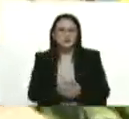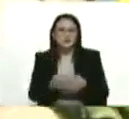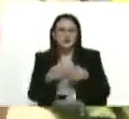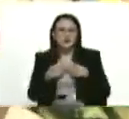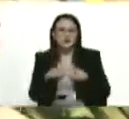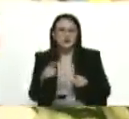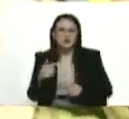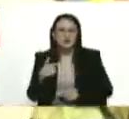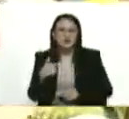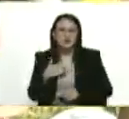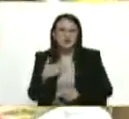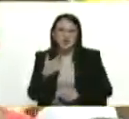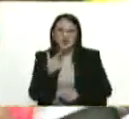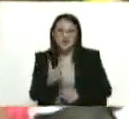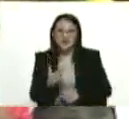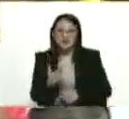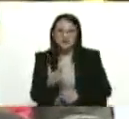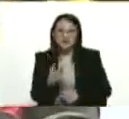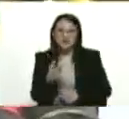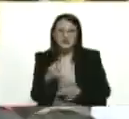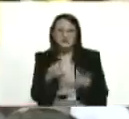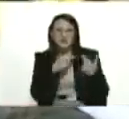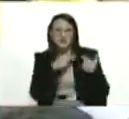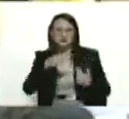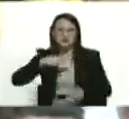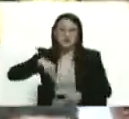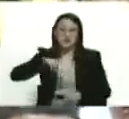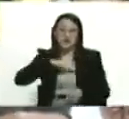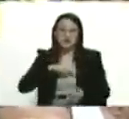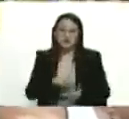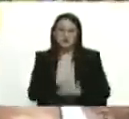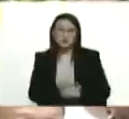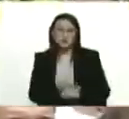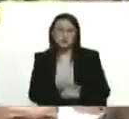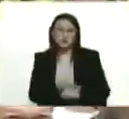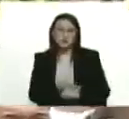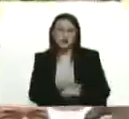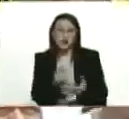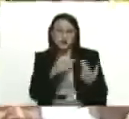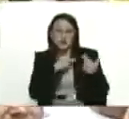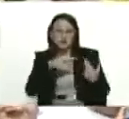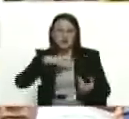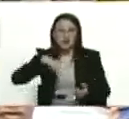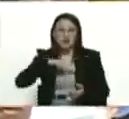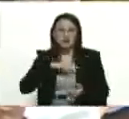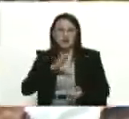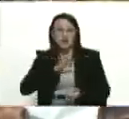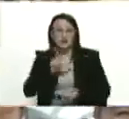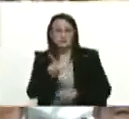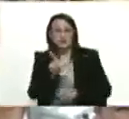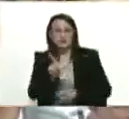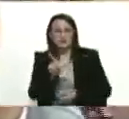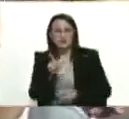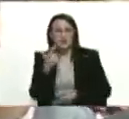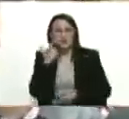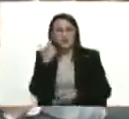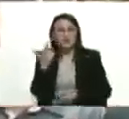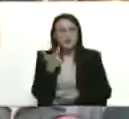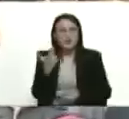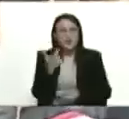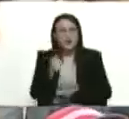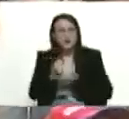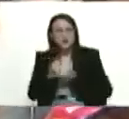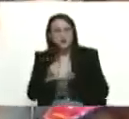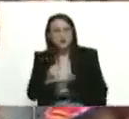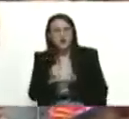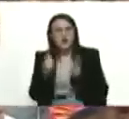Pero yo lo que quiero decir con esto es que esa es una tarea nuestra. Eso es una tarea nuestra del partido. Buscarlos,